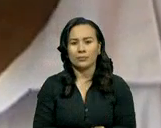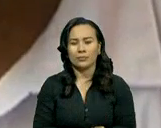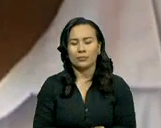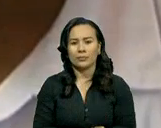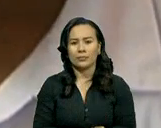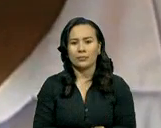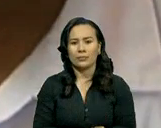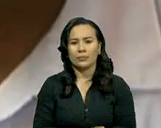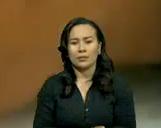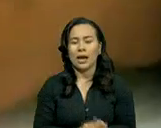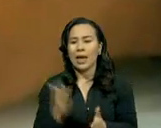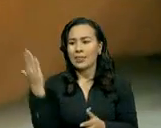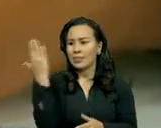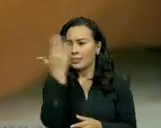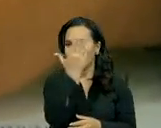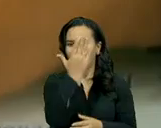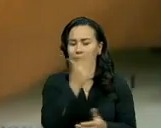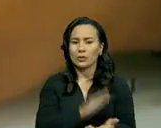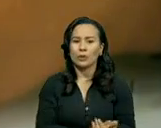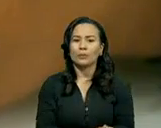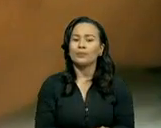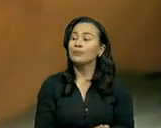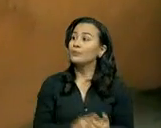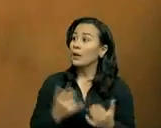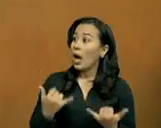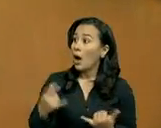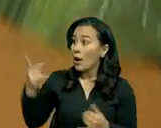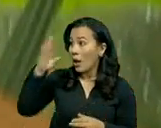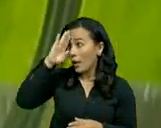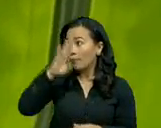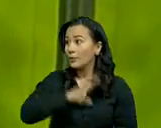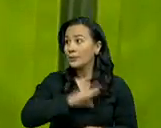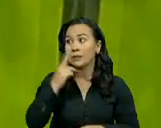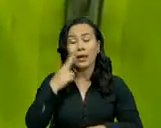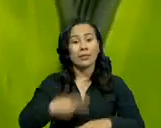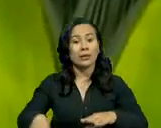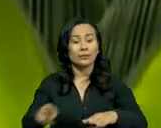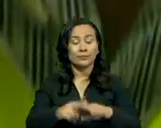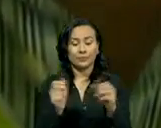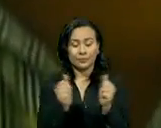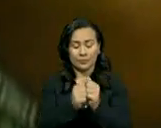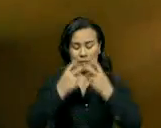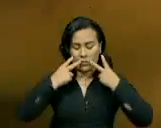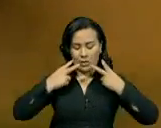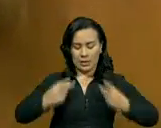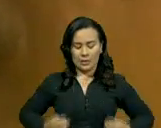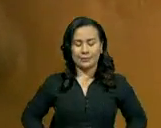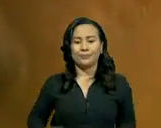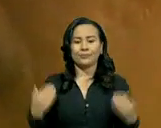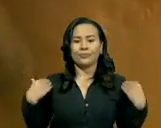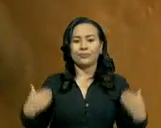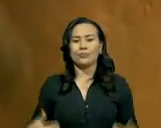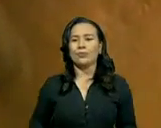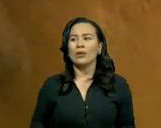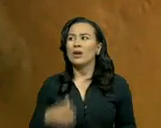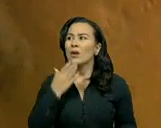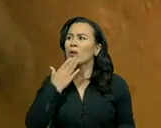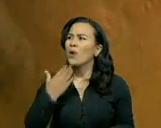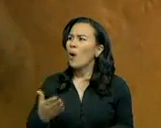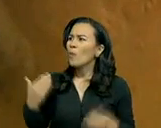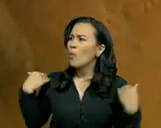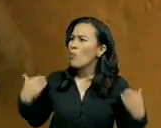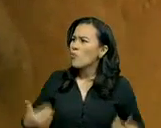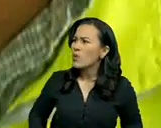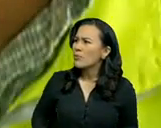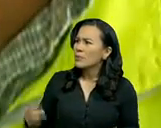del televisor. De su parte, la Policía Nacional, a través de su departamento de criminalística, analiza el estado en que encontraron el